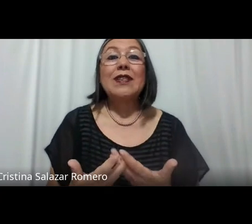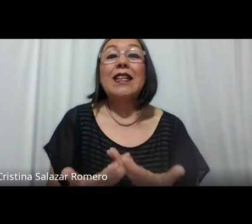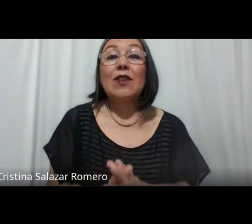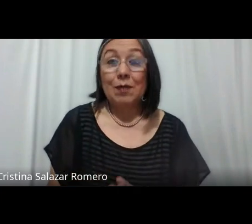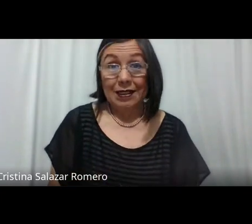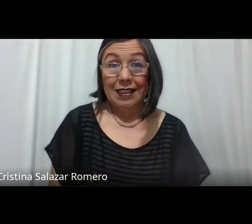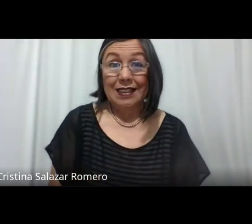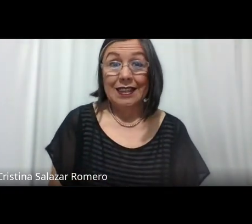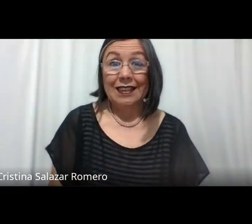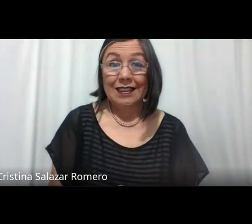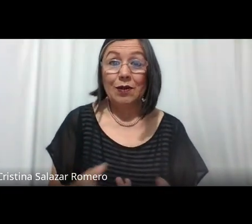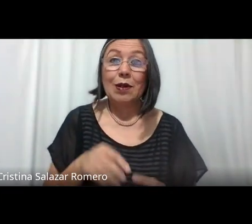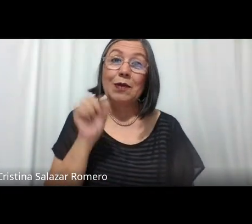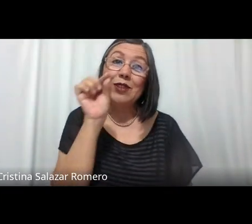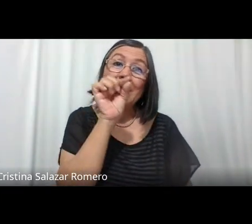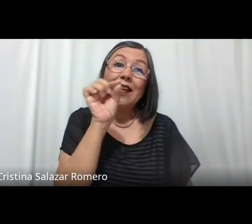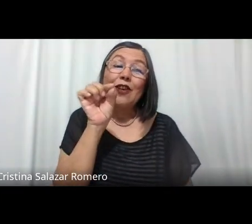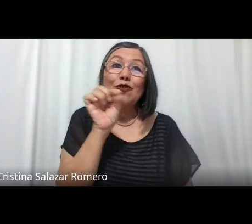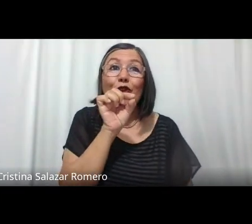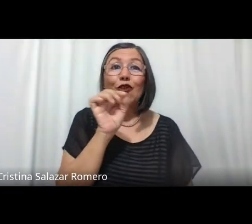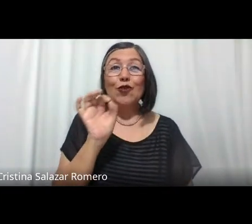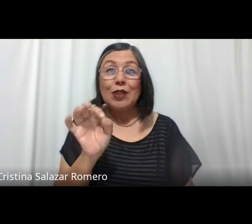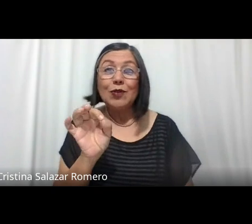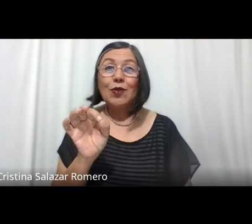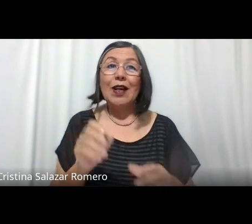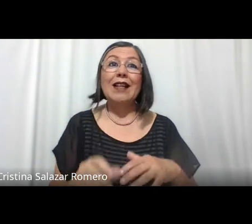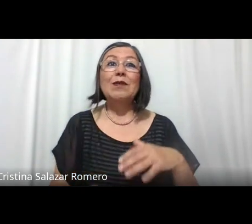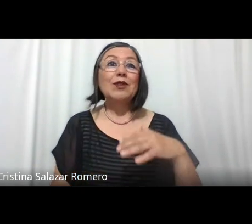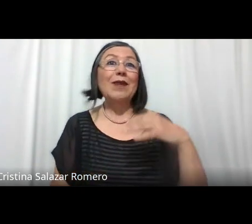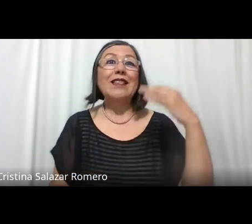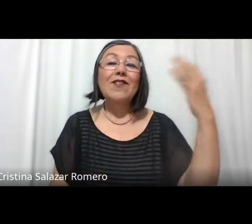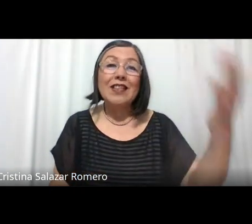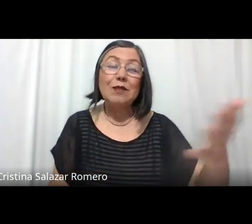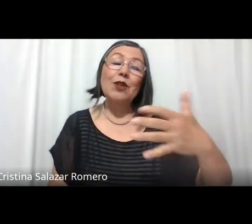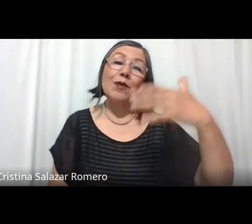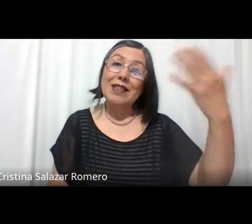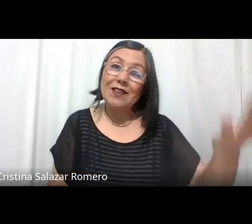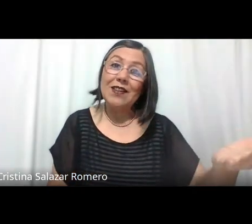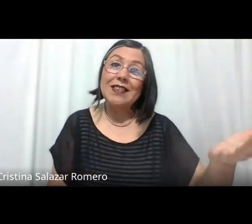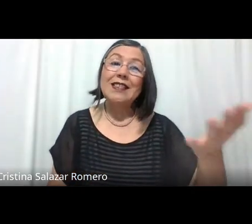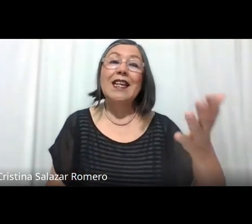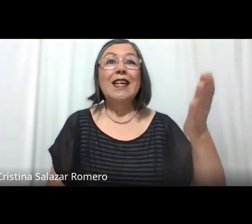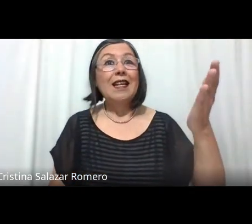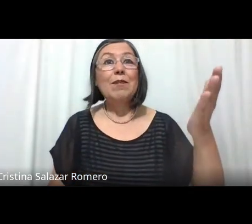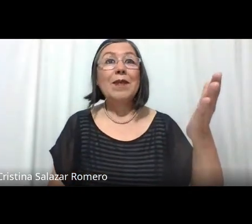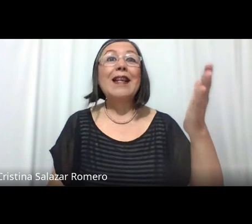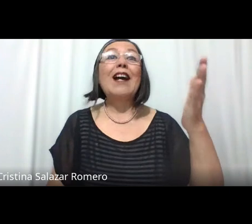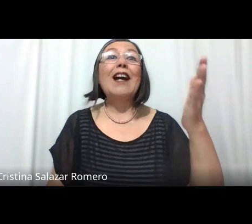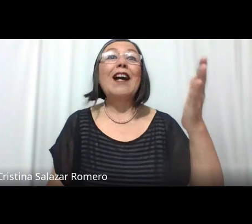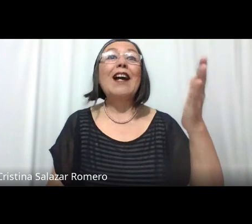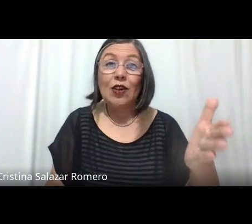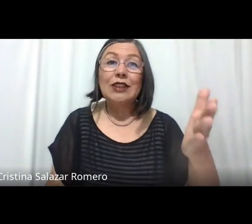identidad y un sentido de pertenencia, ¿sí? Cuando hablamos de sordo con minúscula, hacemos más énfasis, ponemos más énfasis en